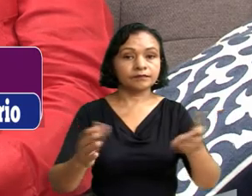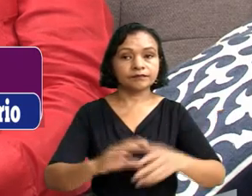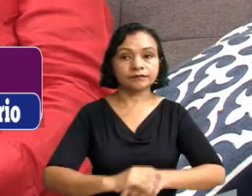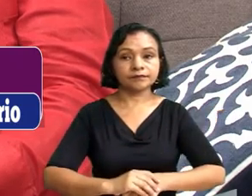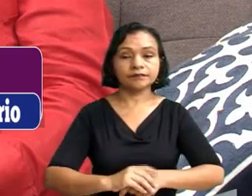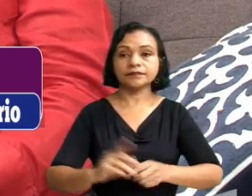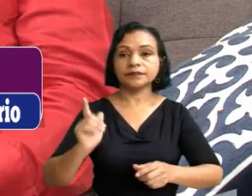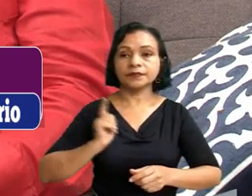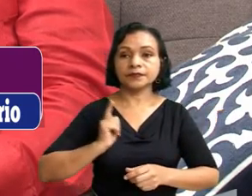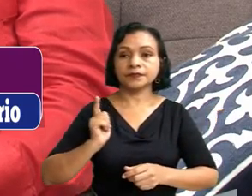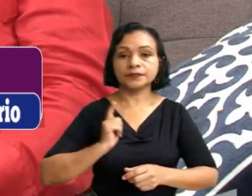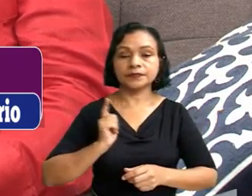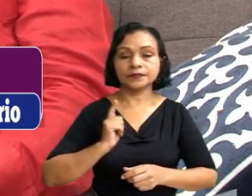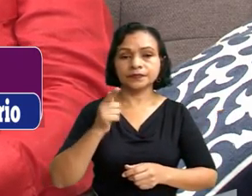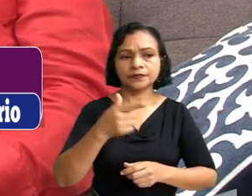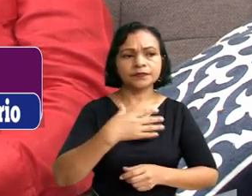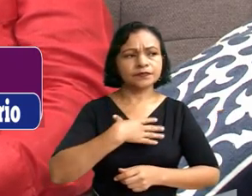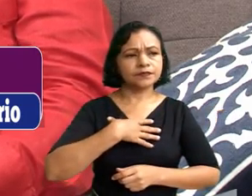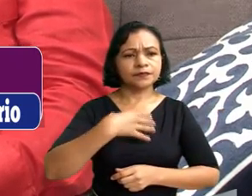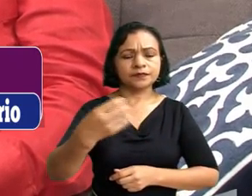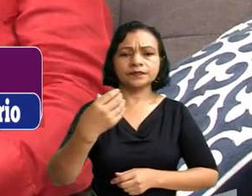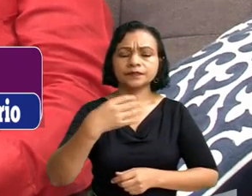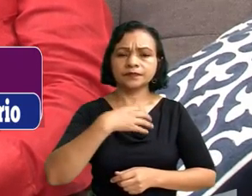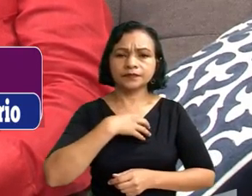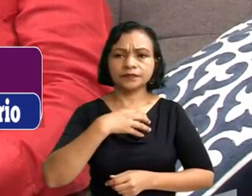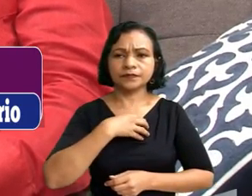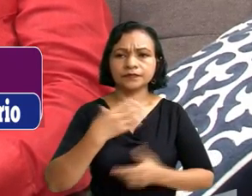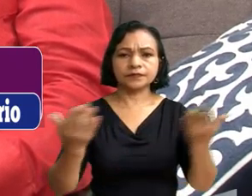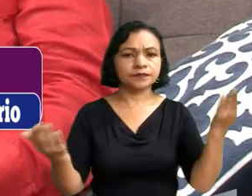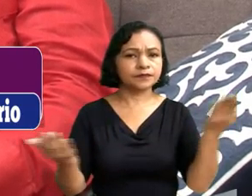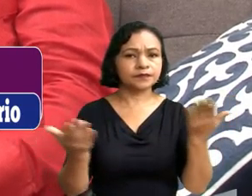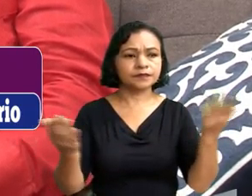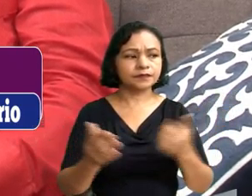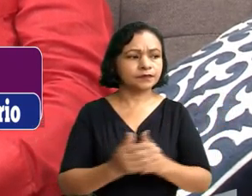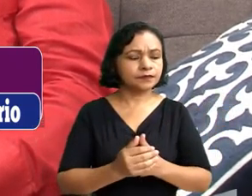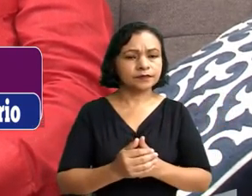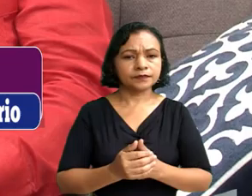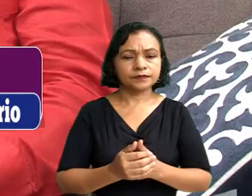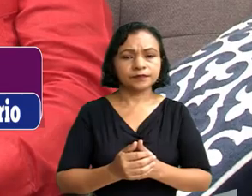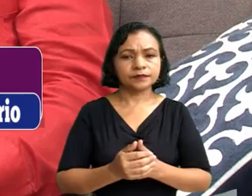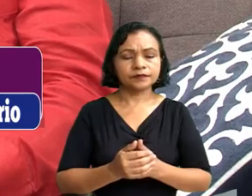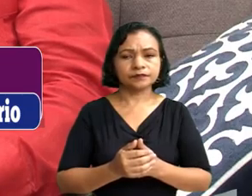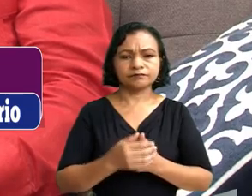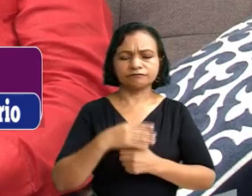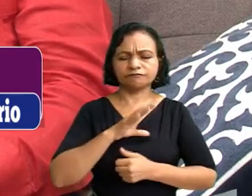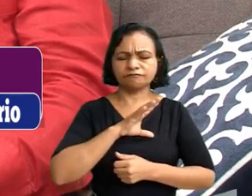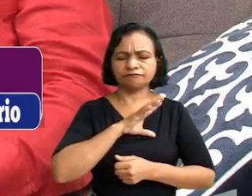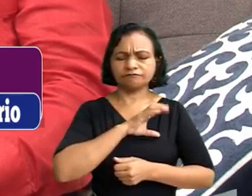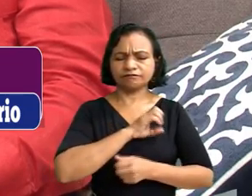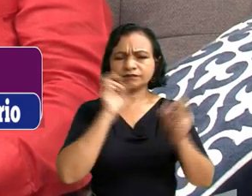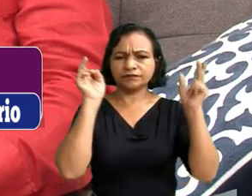tiene una razón y era la frustración